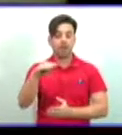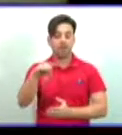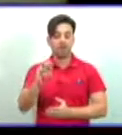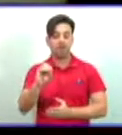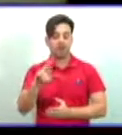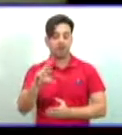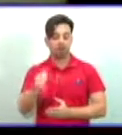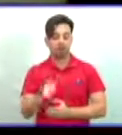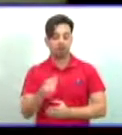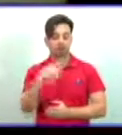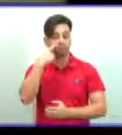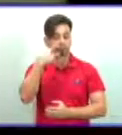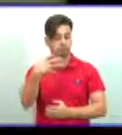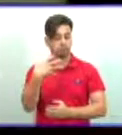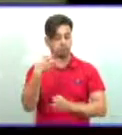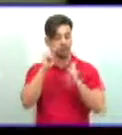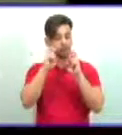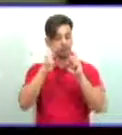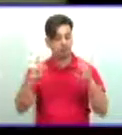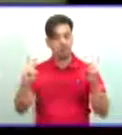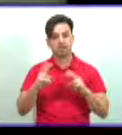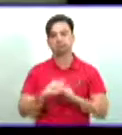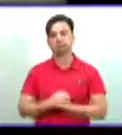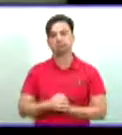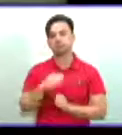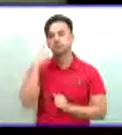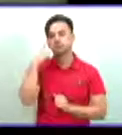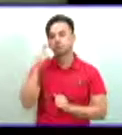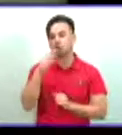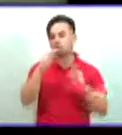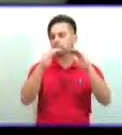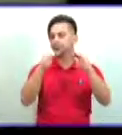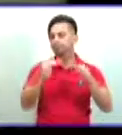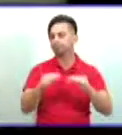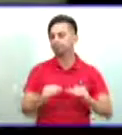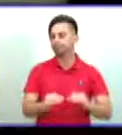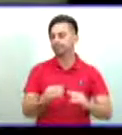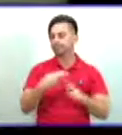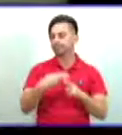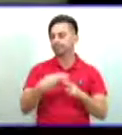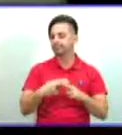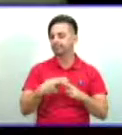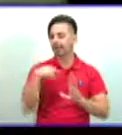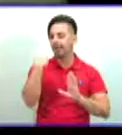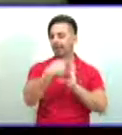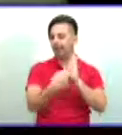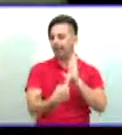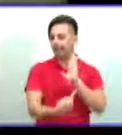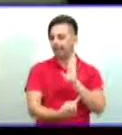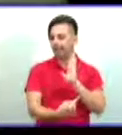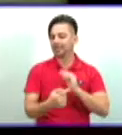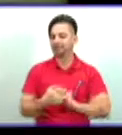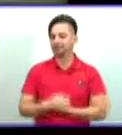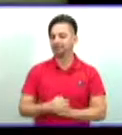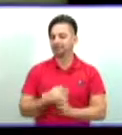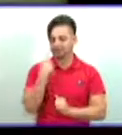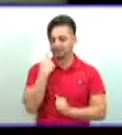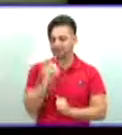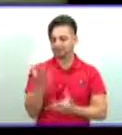aquellas características que encontramos y que hacen vital a esta capa gaseosa de nuestro planeta.